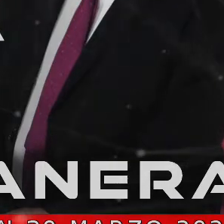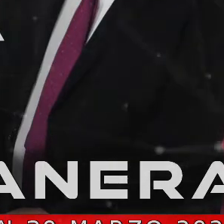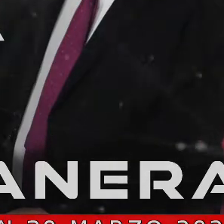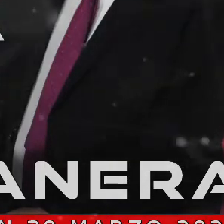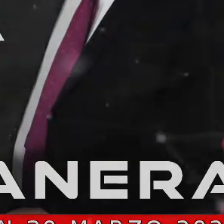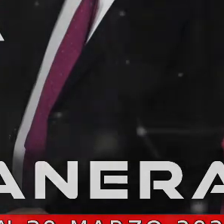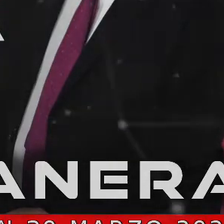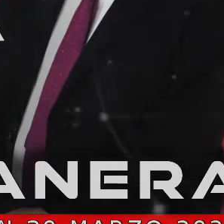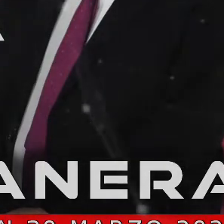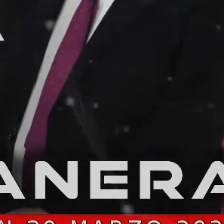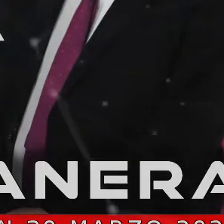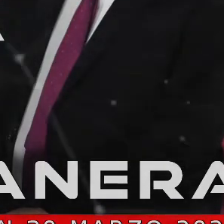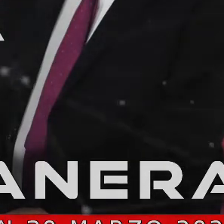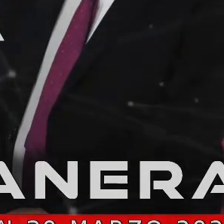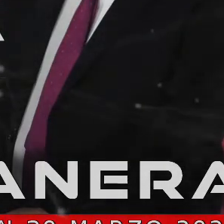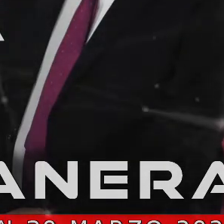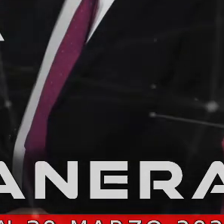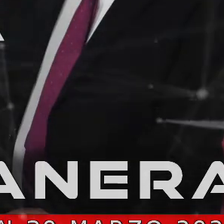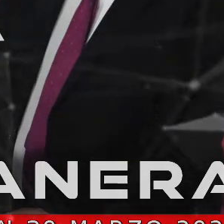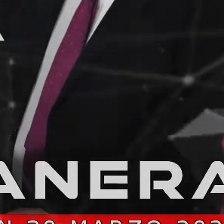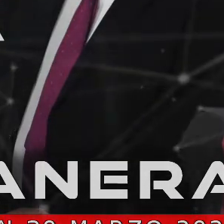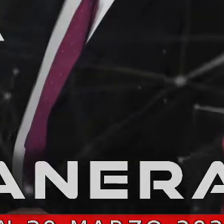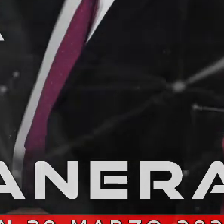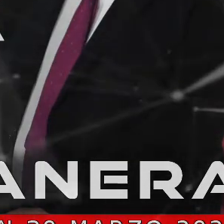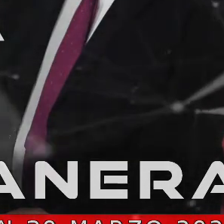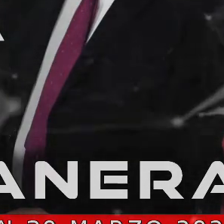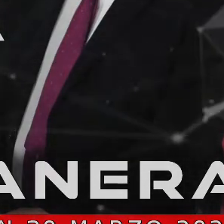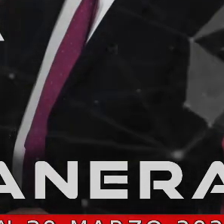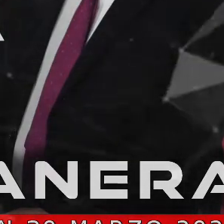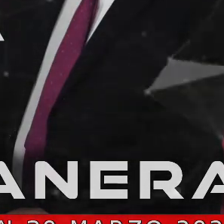día de hoy el presidente andrés manuel lópez obrador